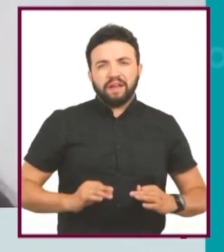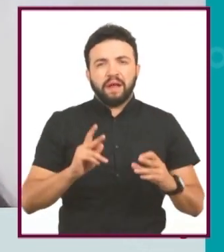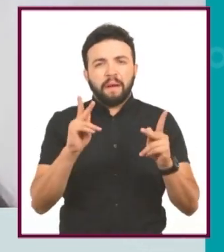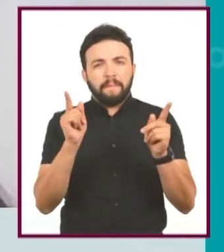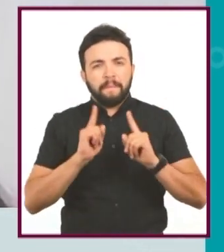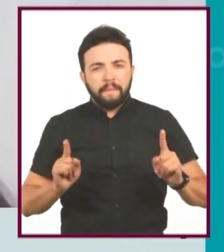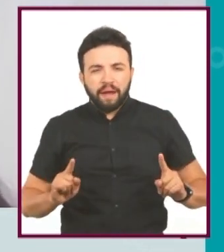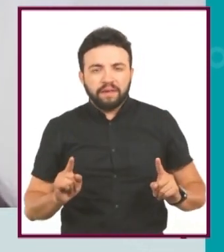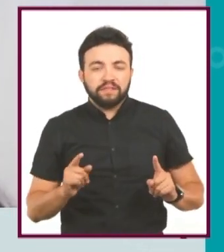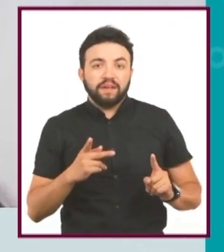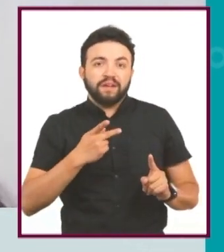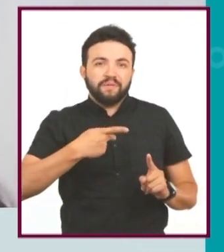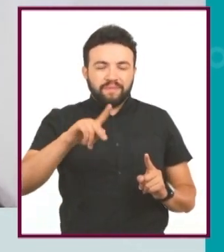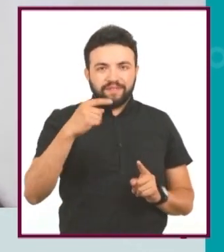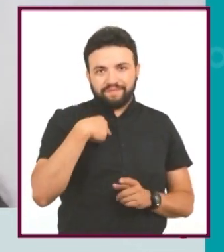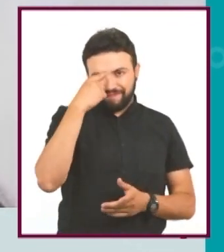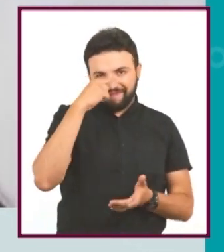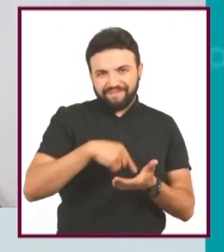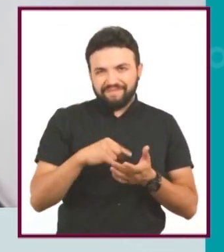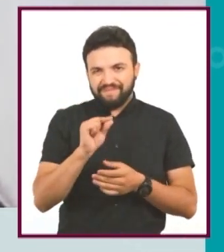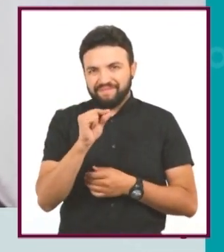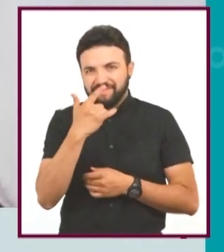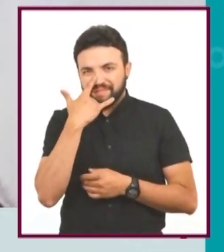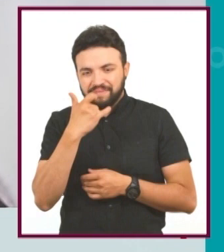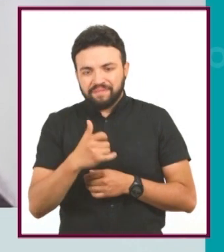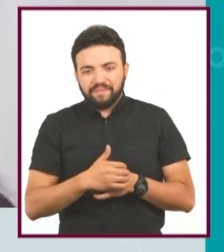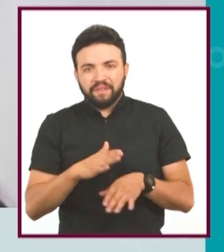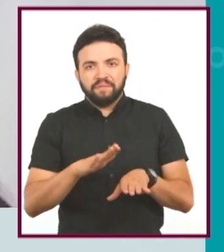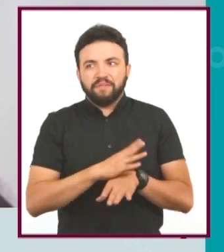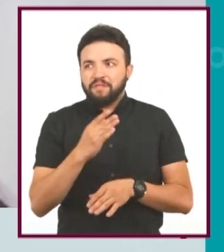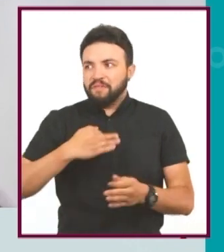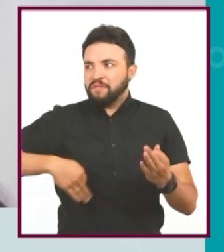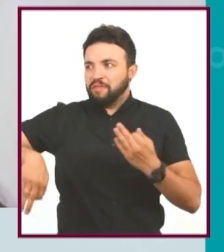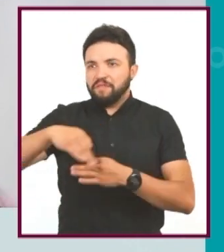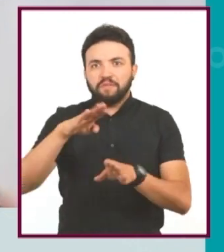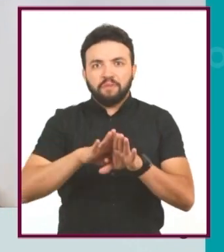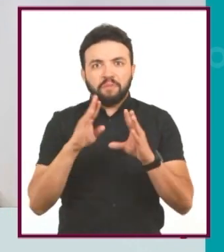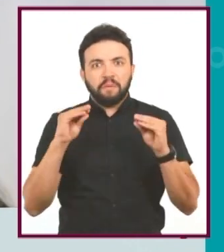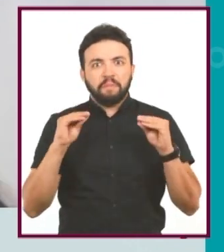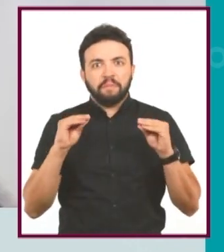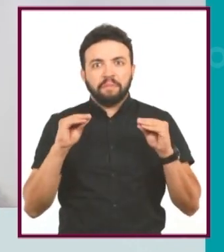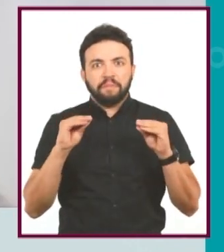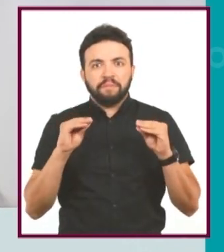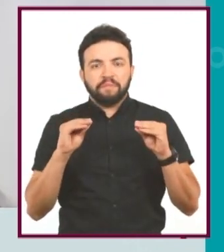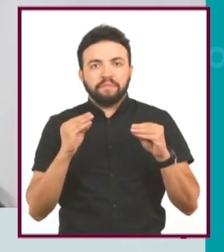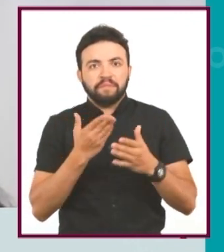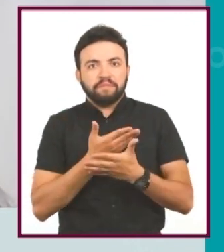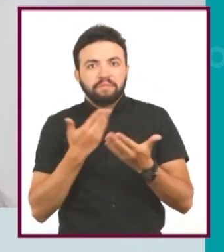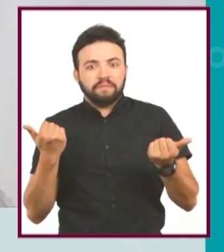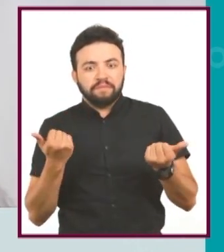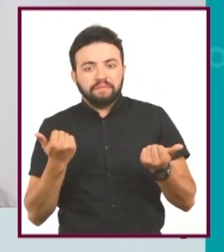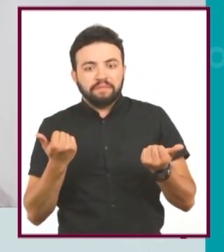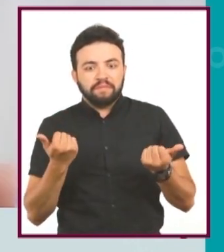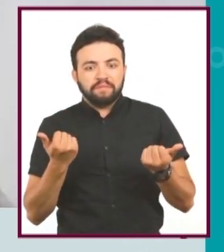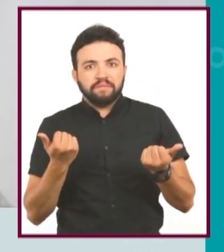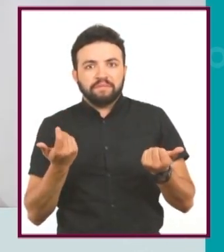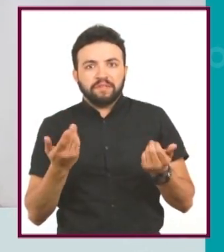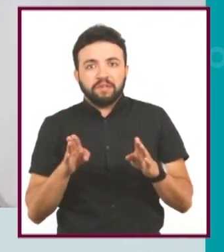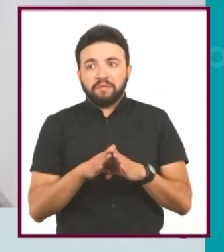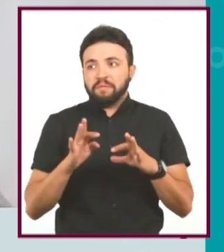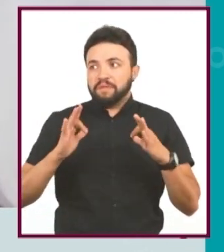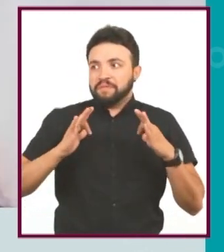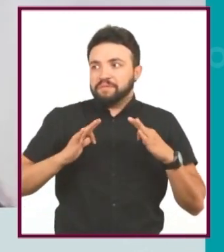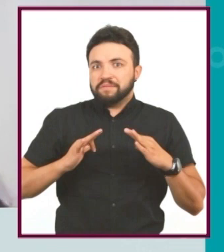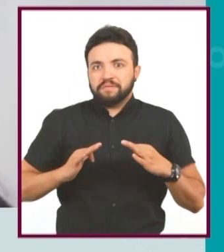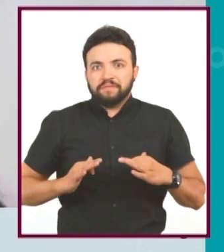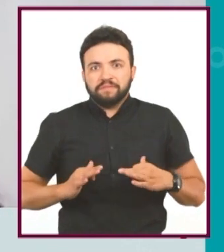es algo raro a la vez también, que todos estén como en silencio, como en un espacio